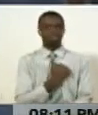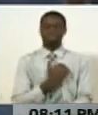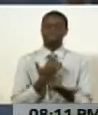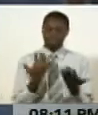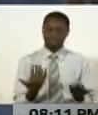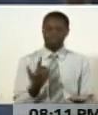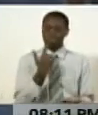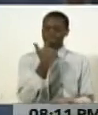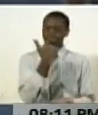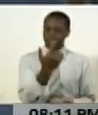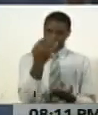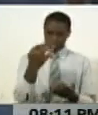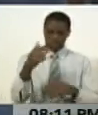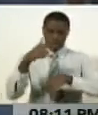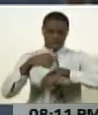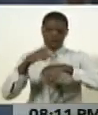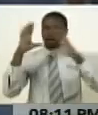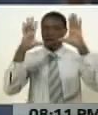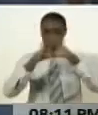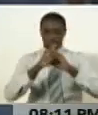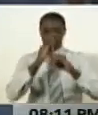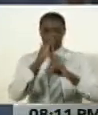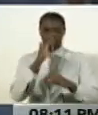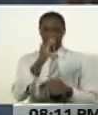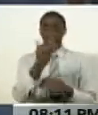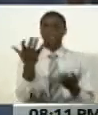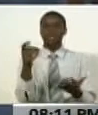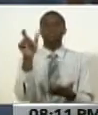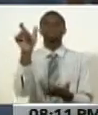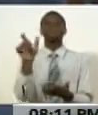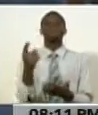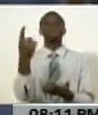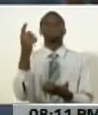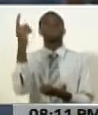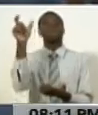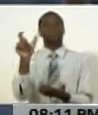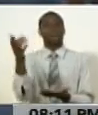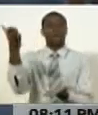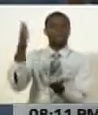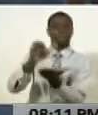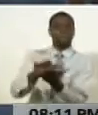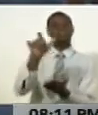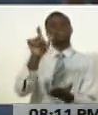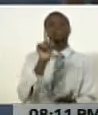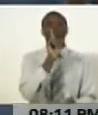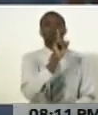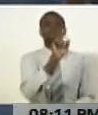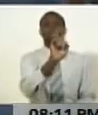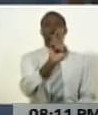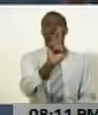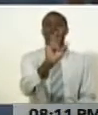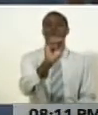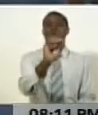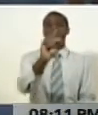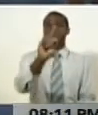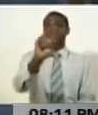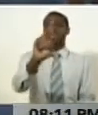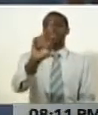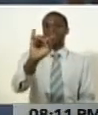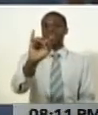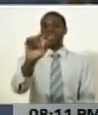que reportar a esta hora de la noche la pérdida de una vida humana del señor Rodríguez Renzo en el